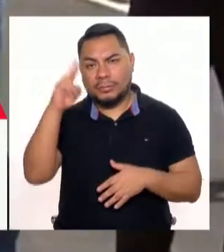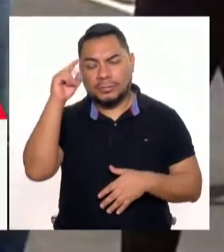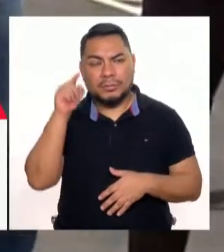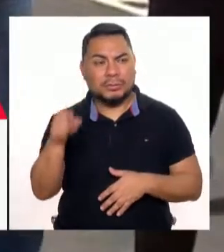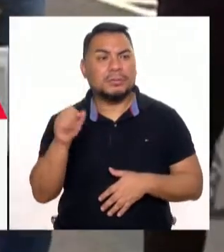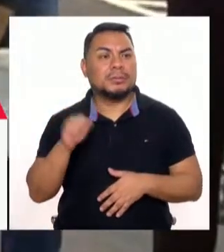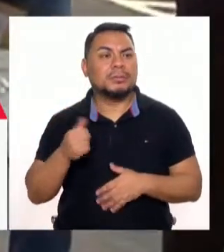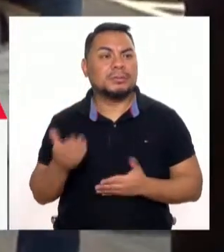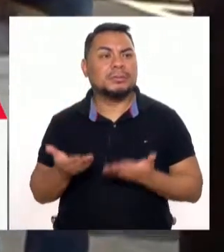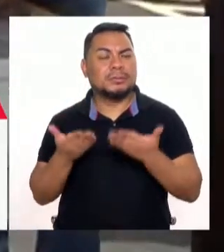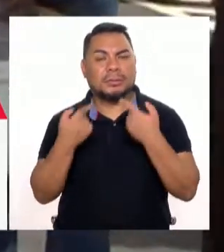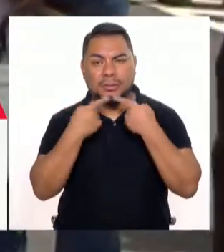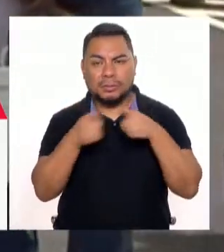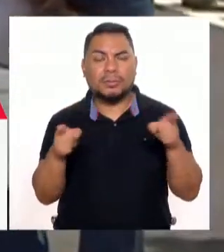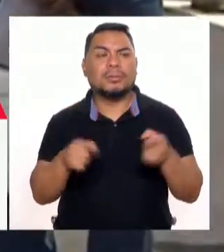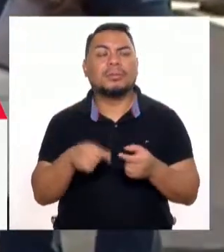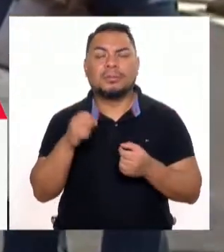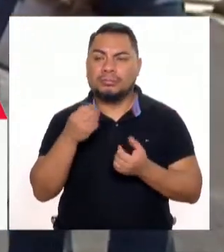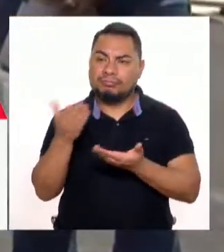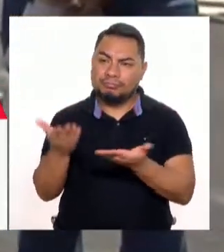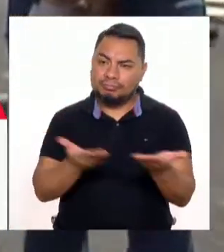es declarada